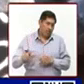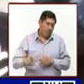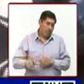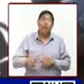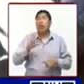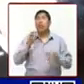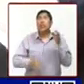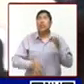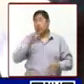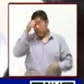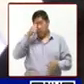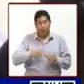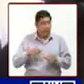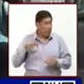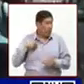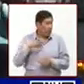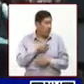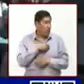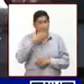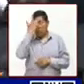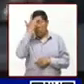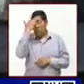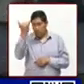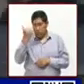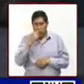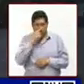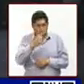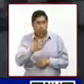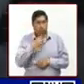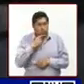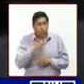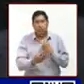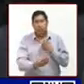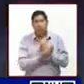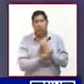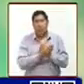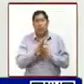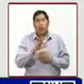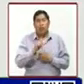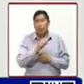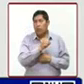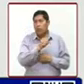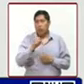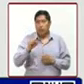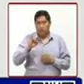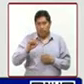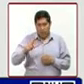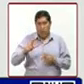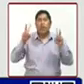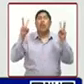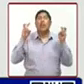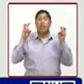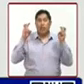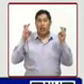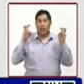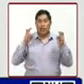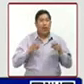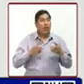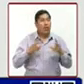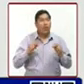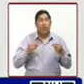Si recordamos, ¿por qué se ha intervenido el Banco Fácil? Ha sido por un tema de